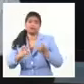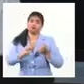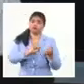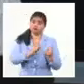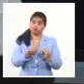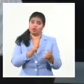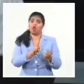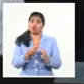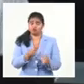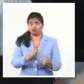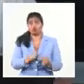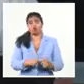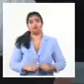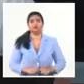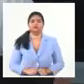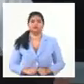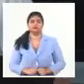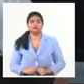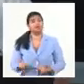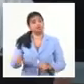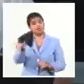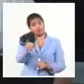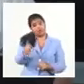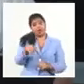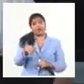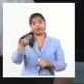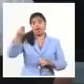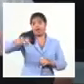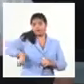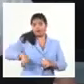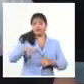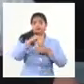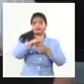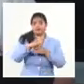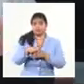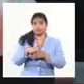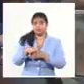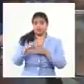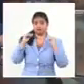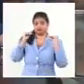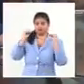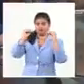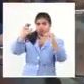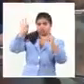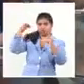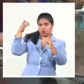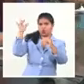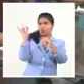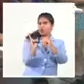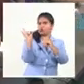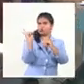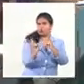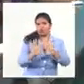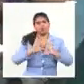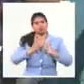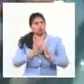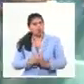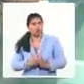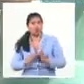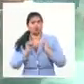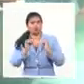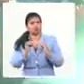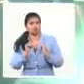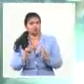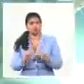sector residencial, donde yo creo que hay que explicarle con más detalle a la población cuántos hay disponibles, dónde se puede adquirir, cuáles son los